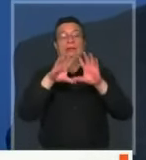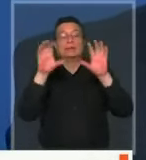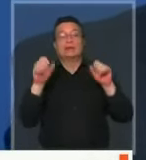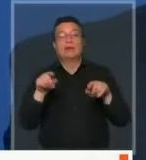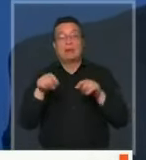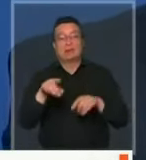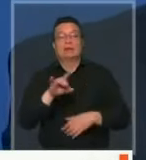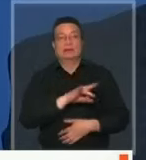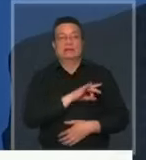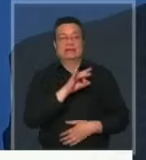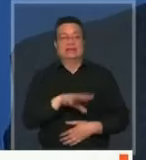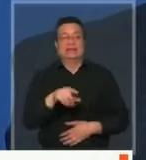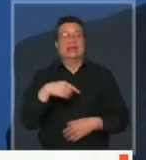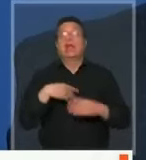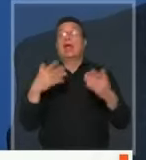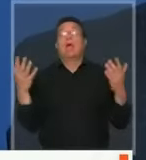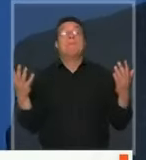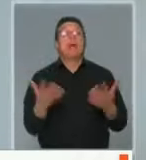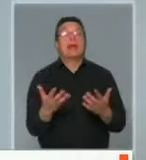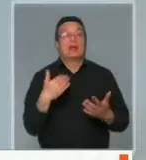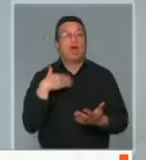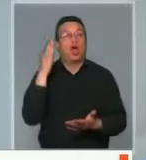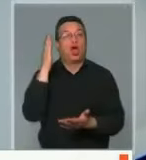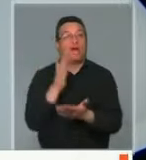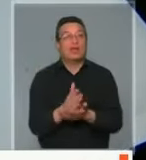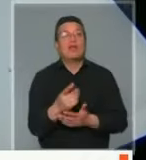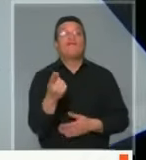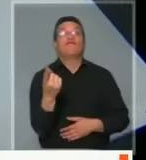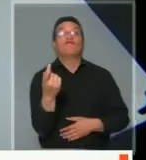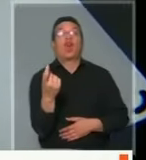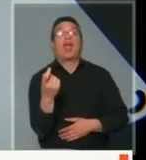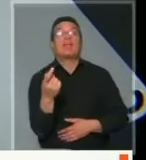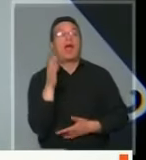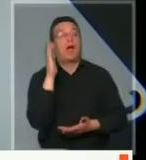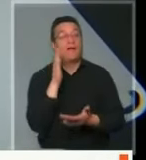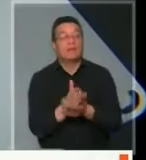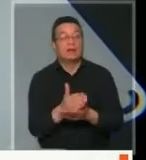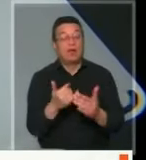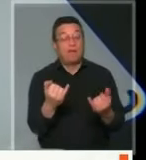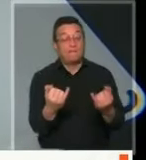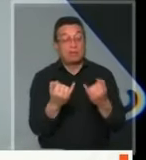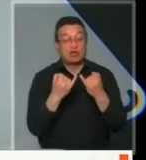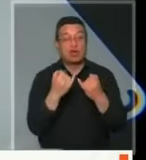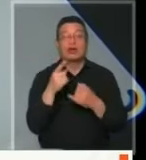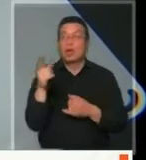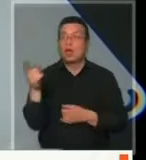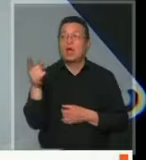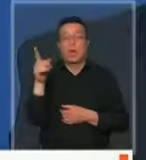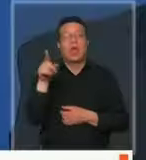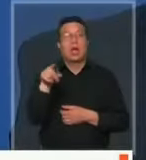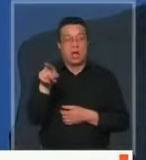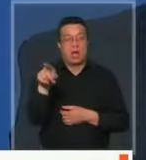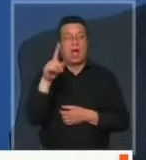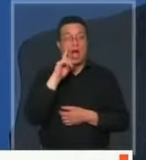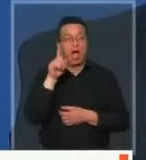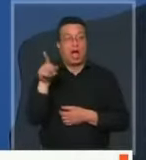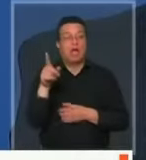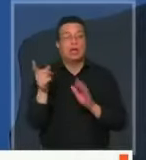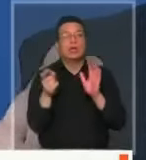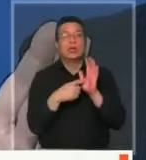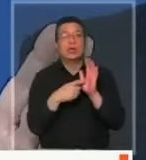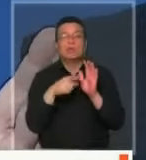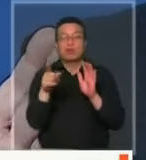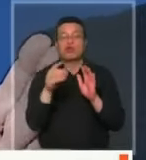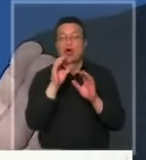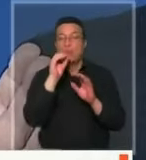el país que obligan a emitir las boletas y que le llega la información a Impuesto Interno en forma electrónica a